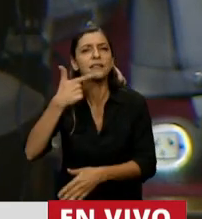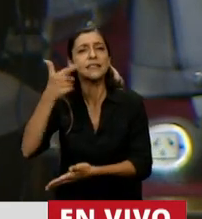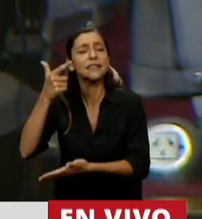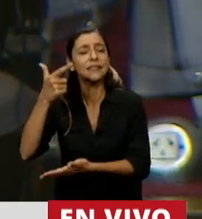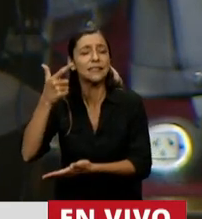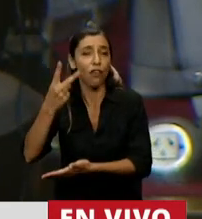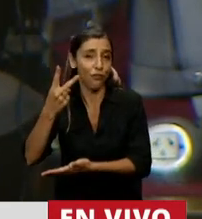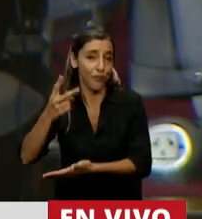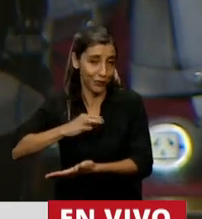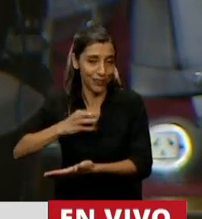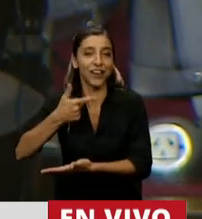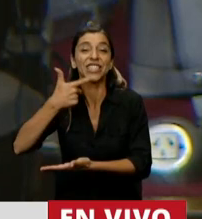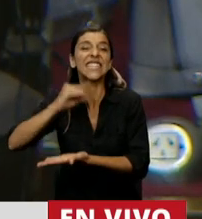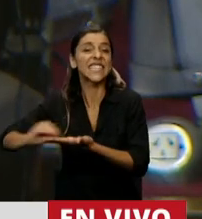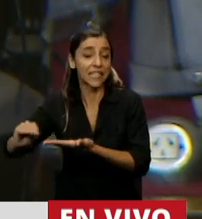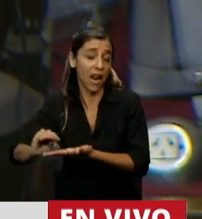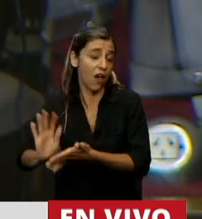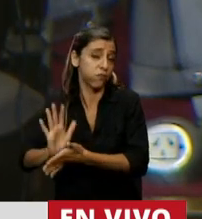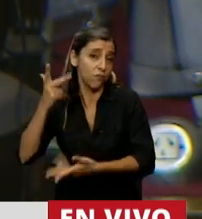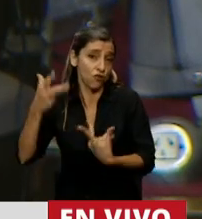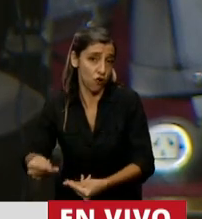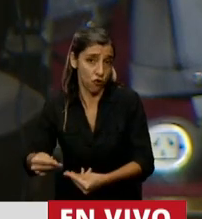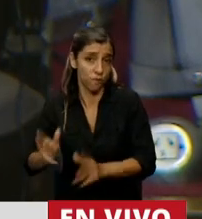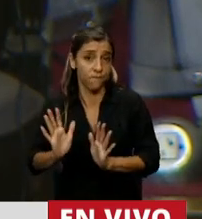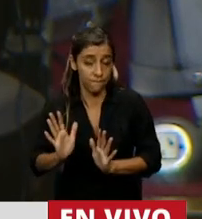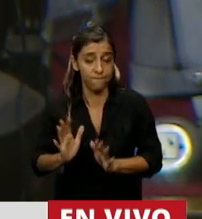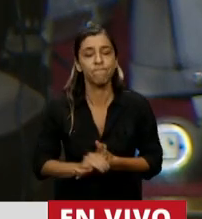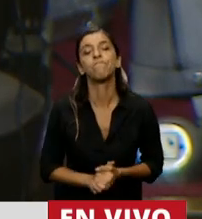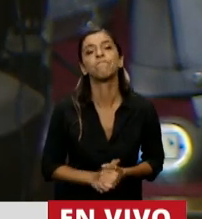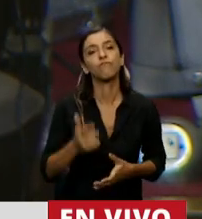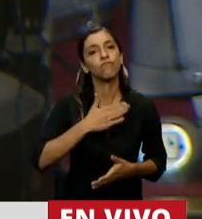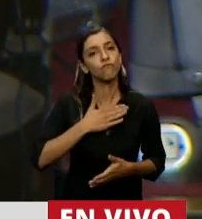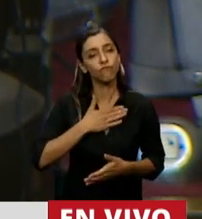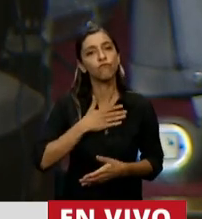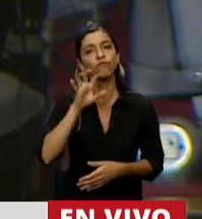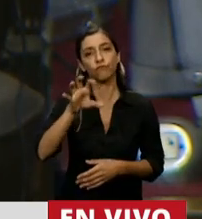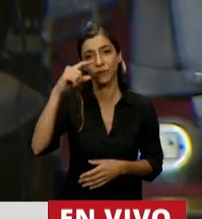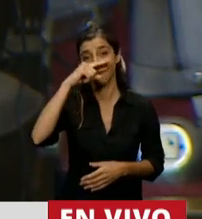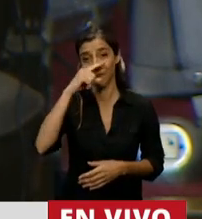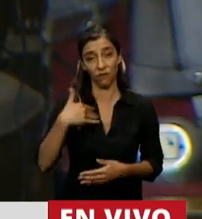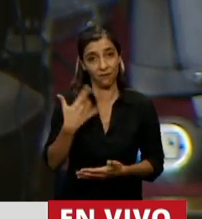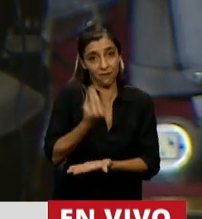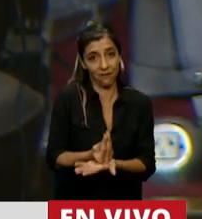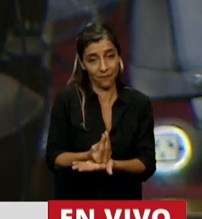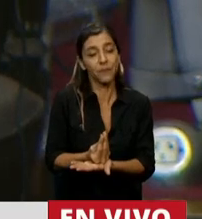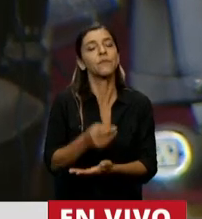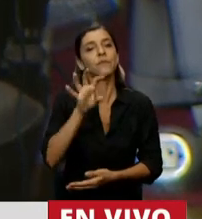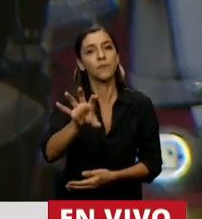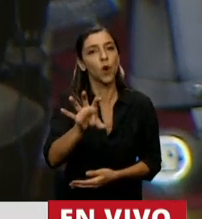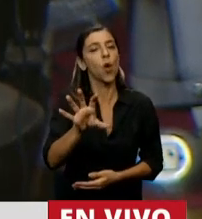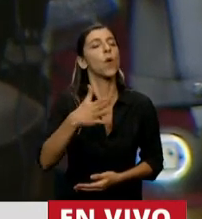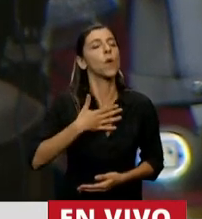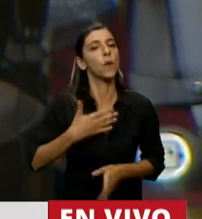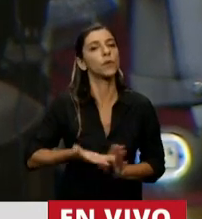pueblo argentino ha dicho que no. Yo, como representante de mi provincia de Corrientes, es una provincia que